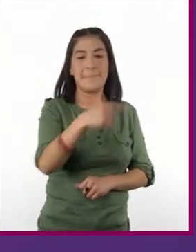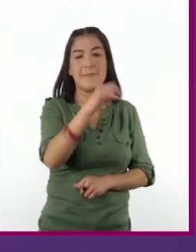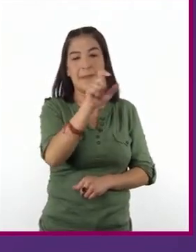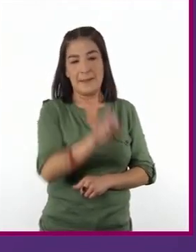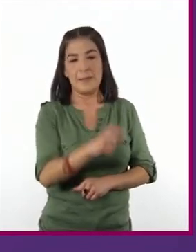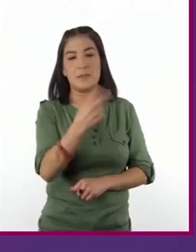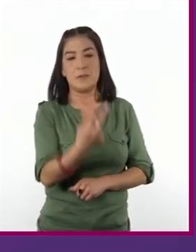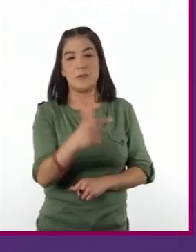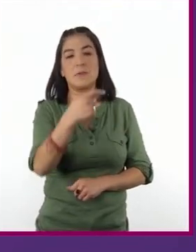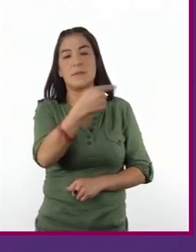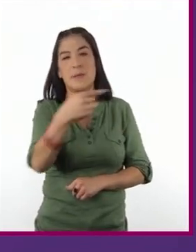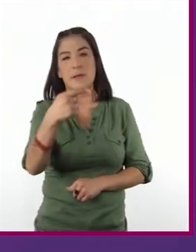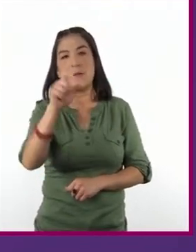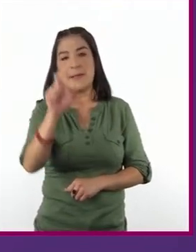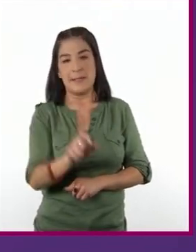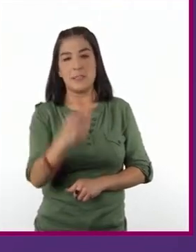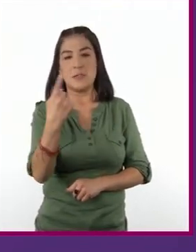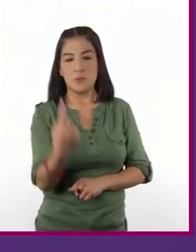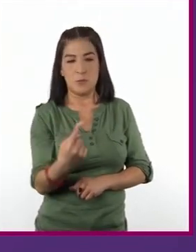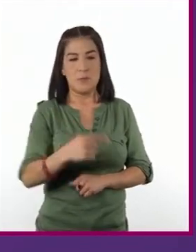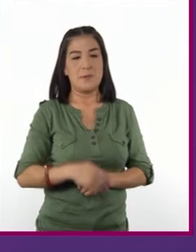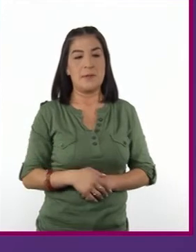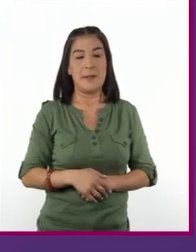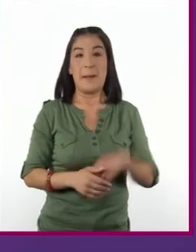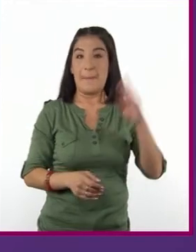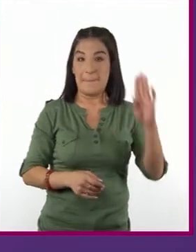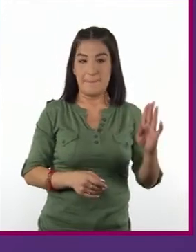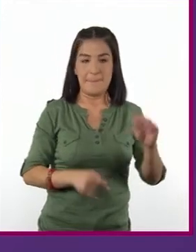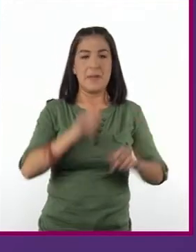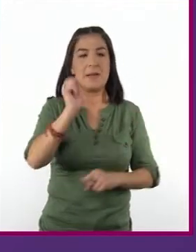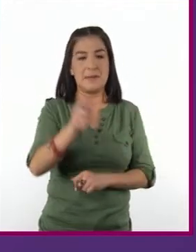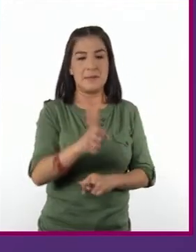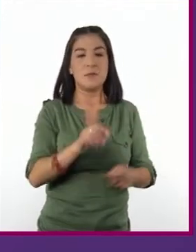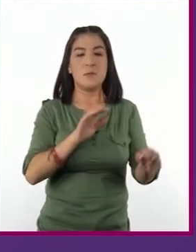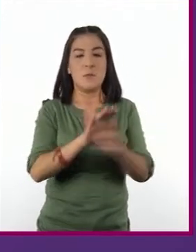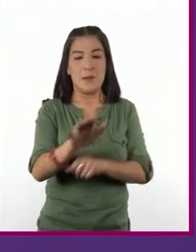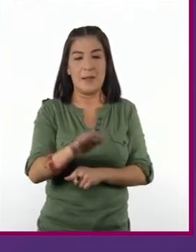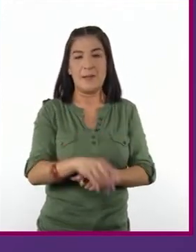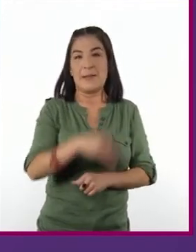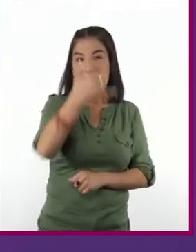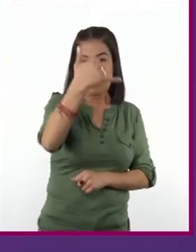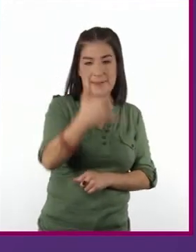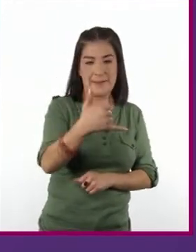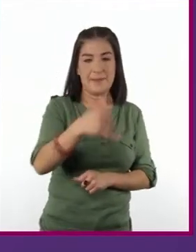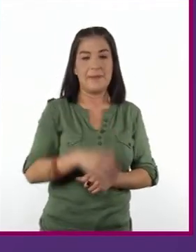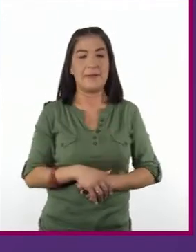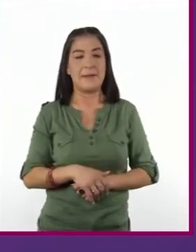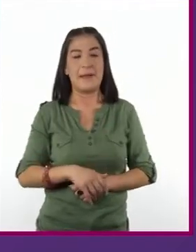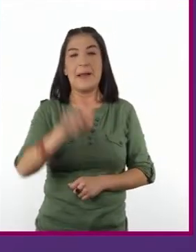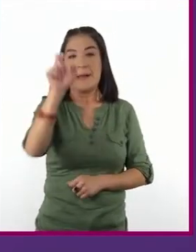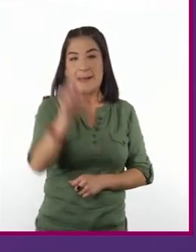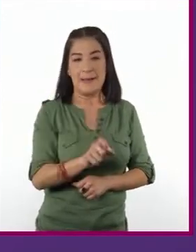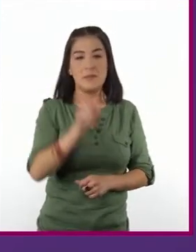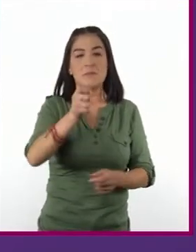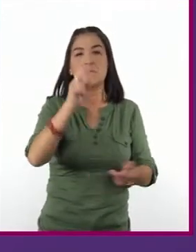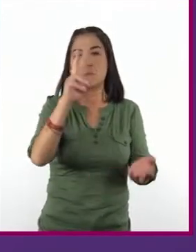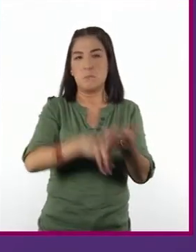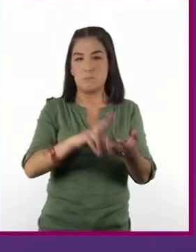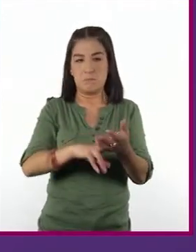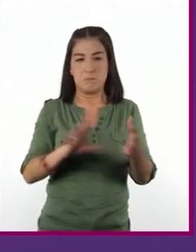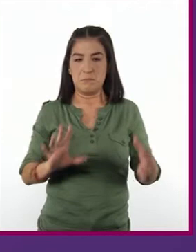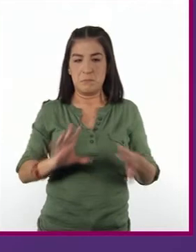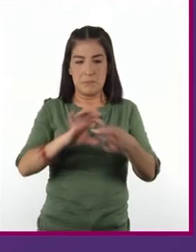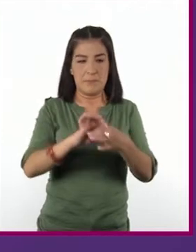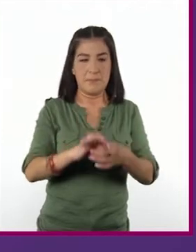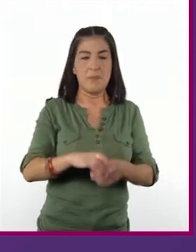x1. B es la intersección con el eje y, x es la variable independiente, y